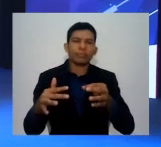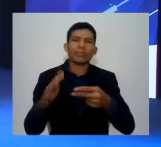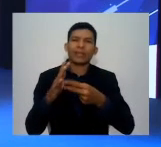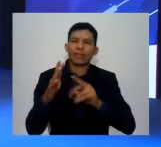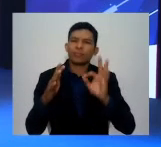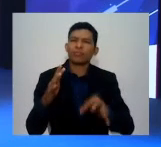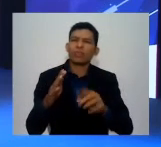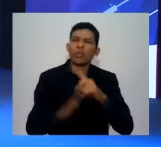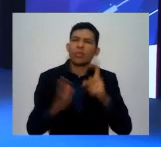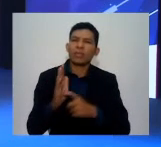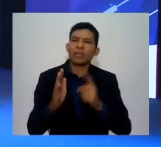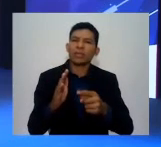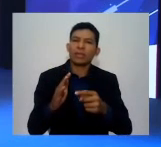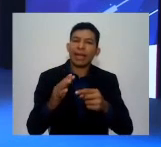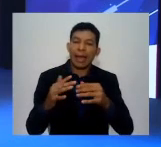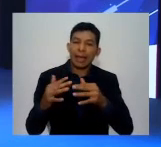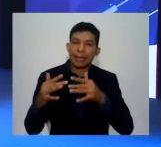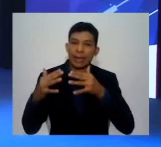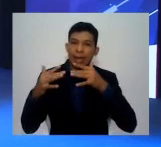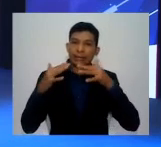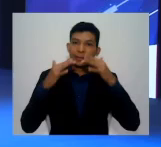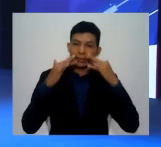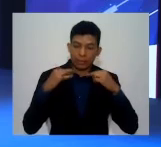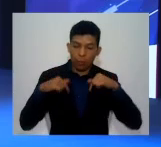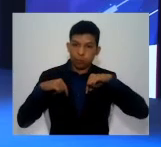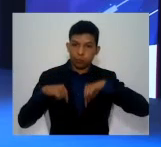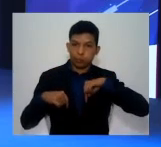lado, pasemos a una cuestión actual, reciente.